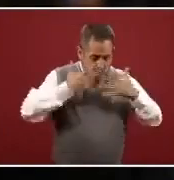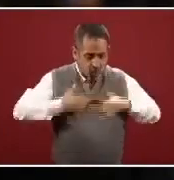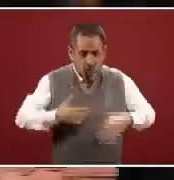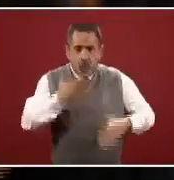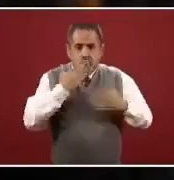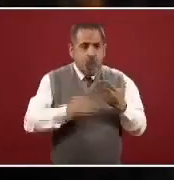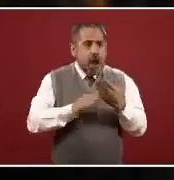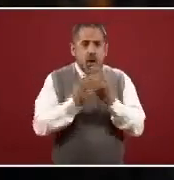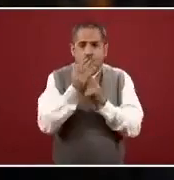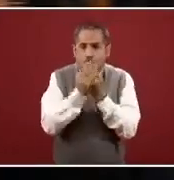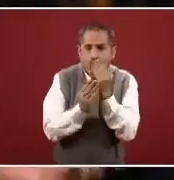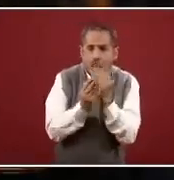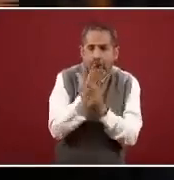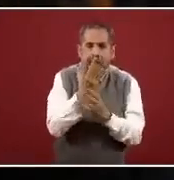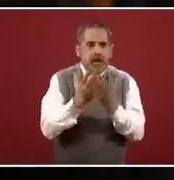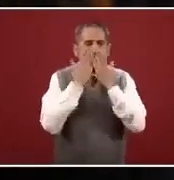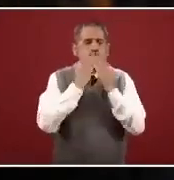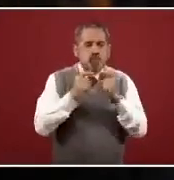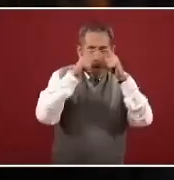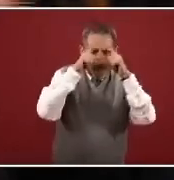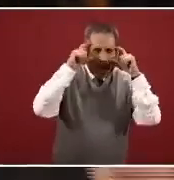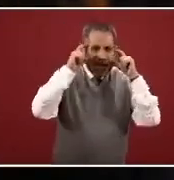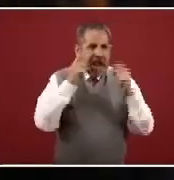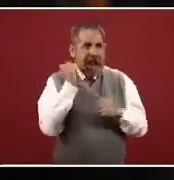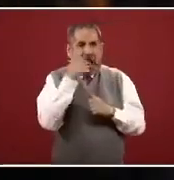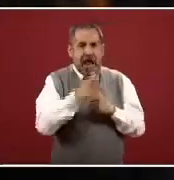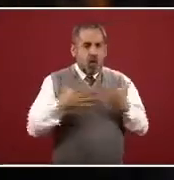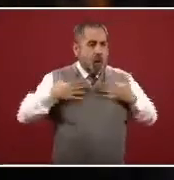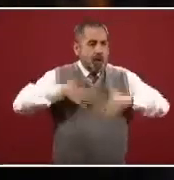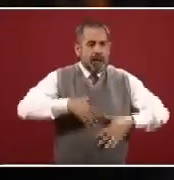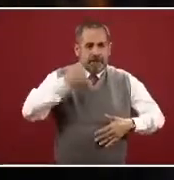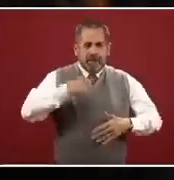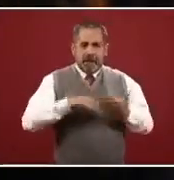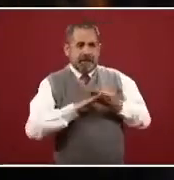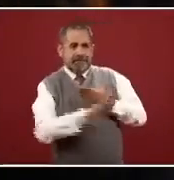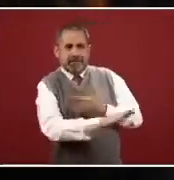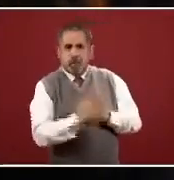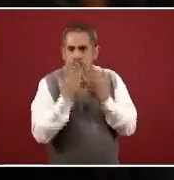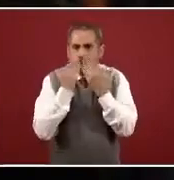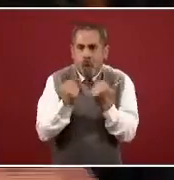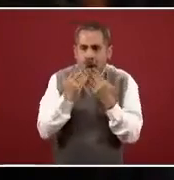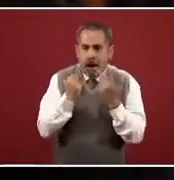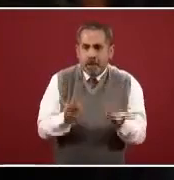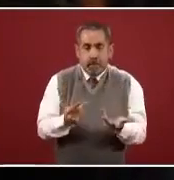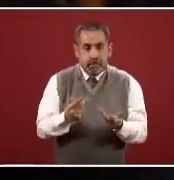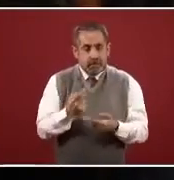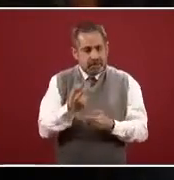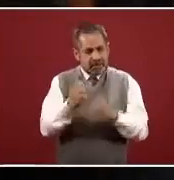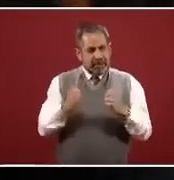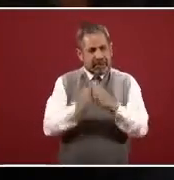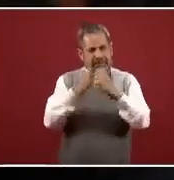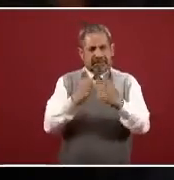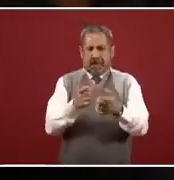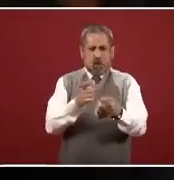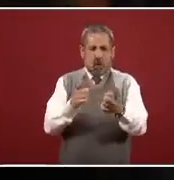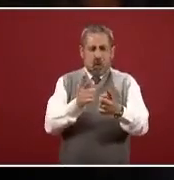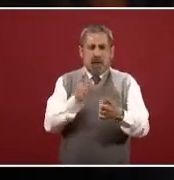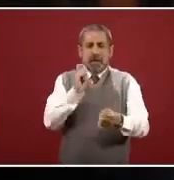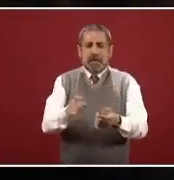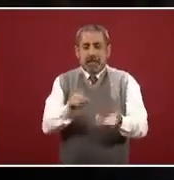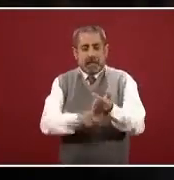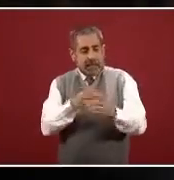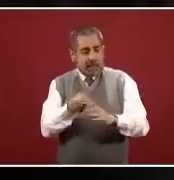tienen guantes, de que no tienen gogles, de que no tienen batas. Y bueno, eso ya no es un asunto de la emergencia, estamos hablando de que están atendiendo a